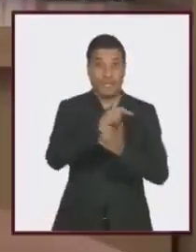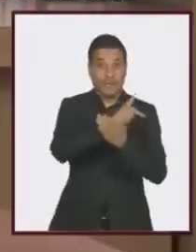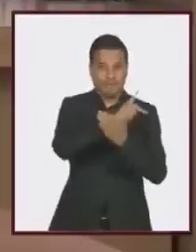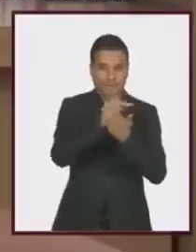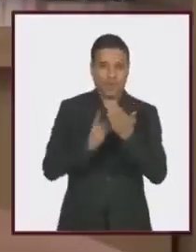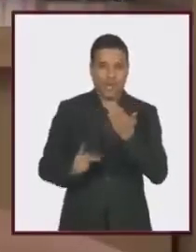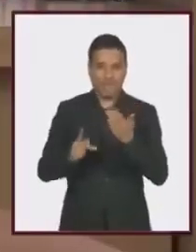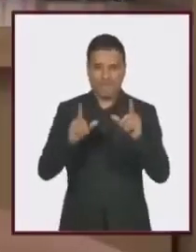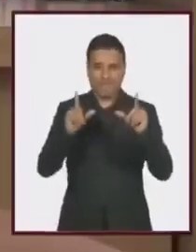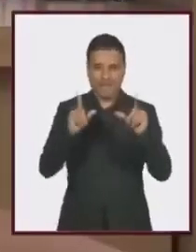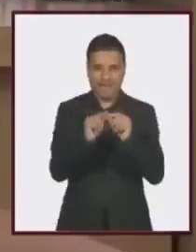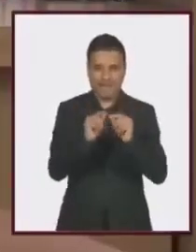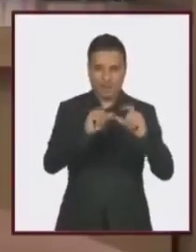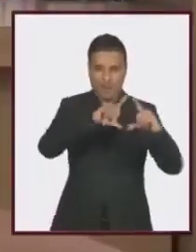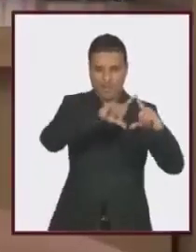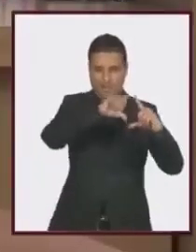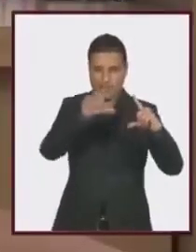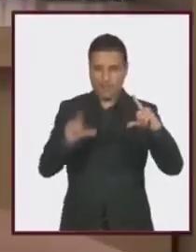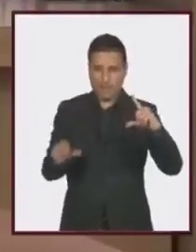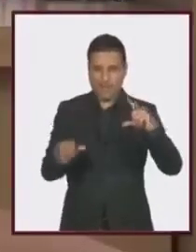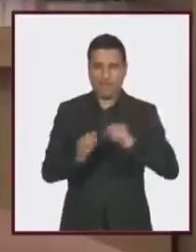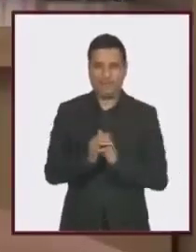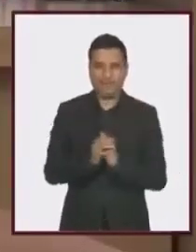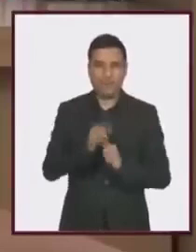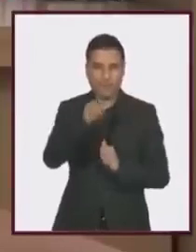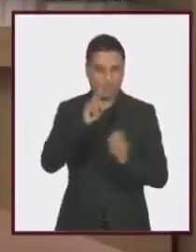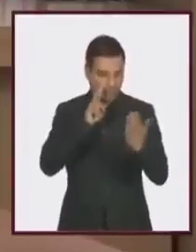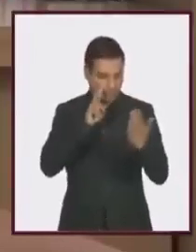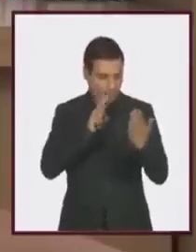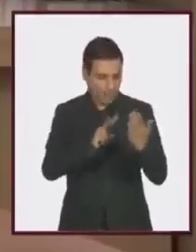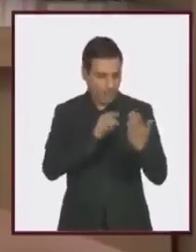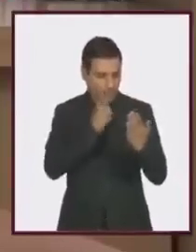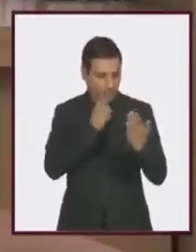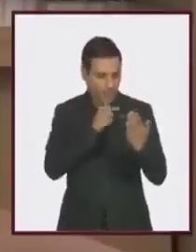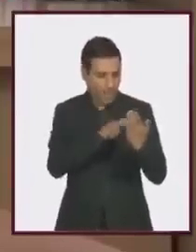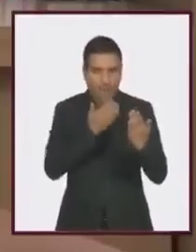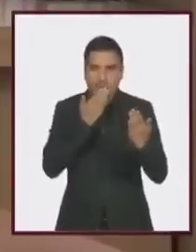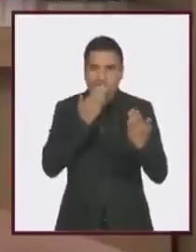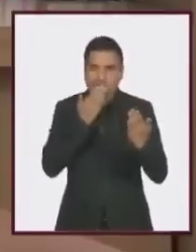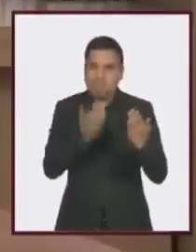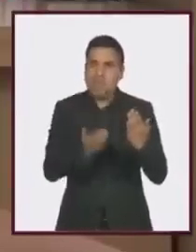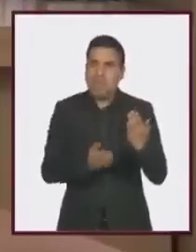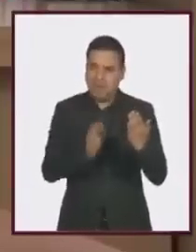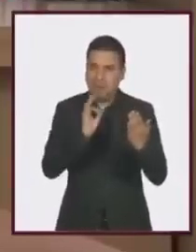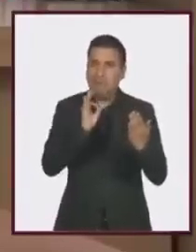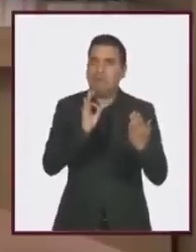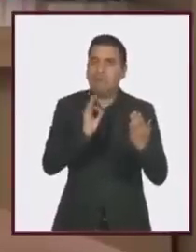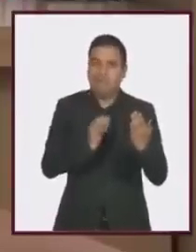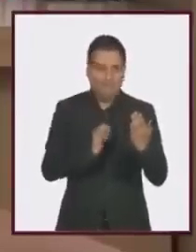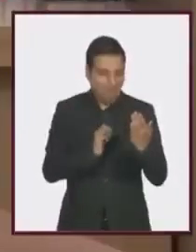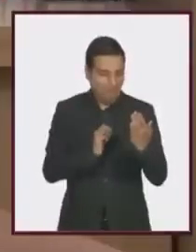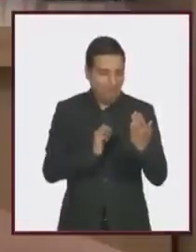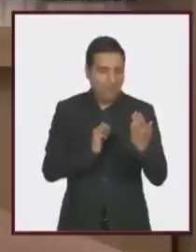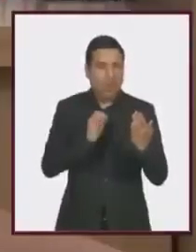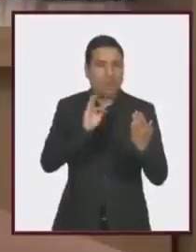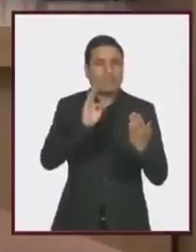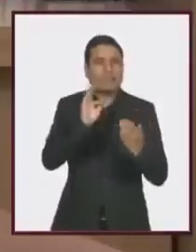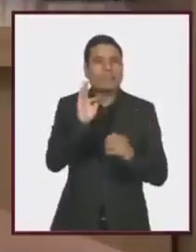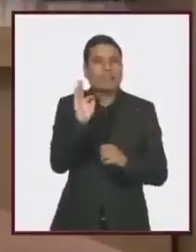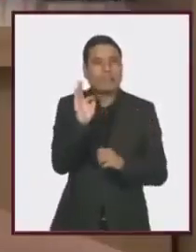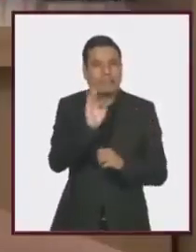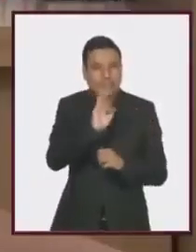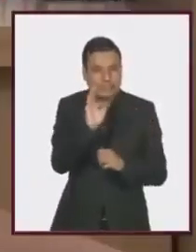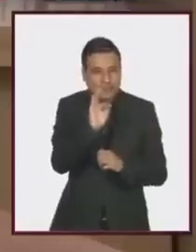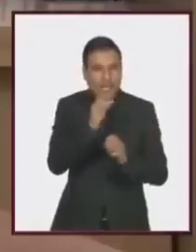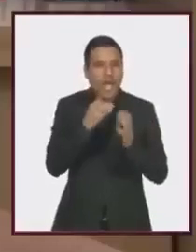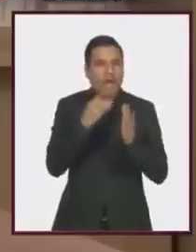que probablemente estén bien formulados en el programa sintético, pero que requieren ser